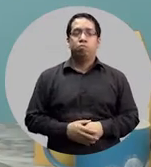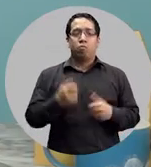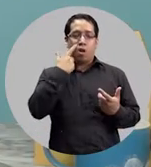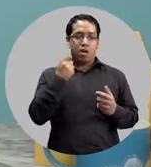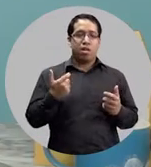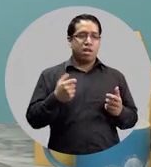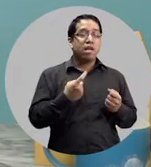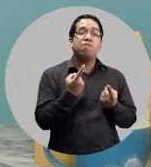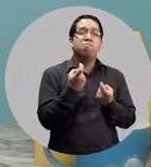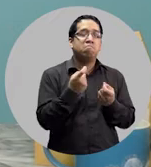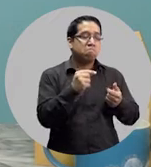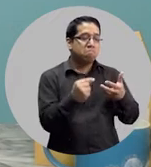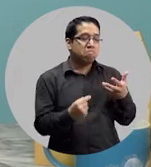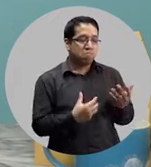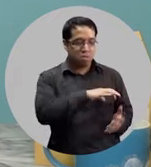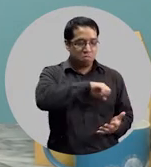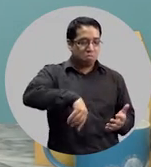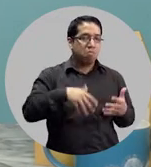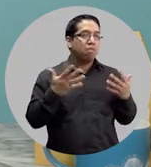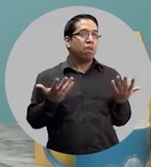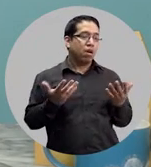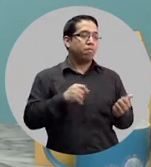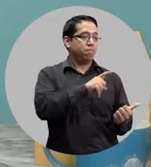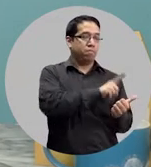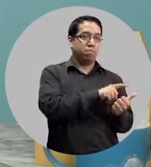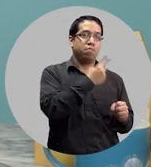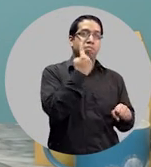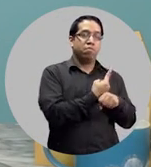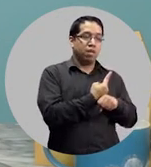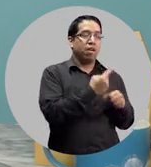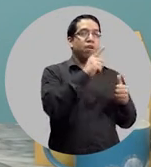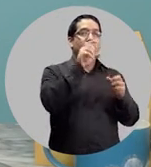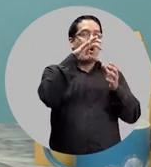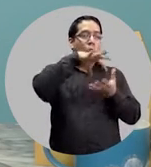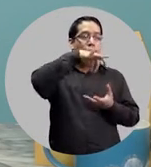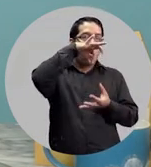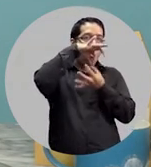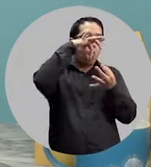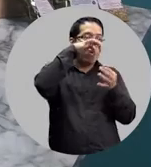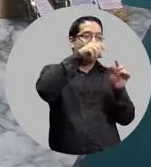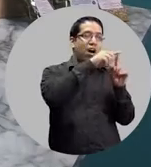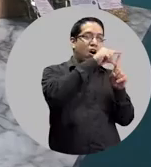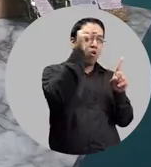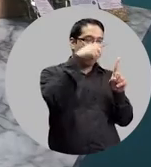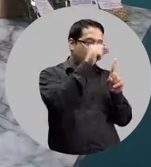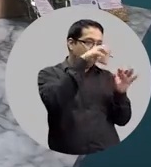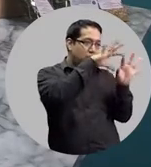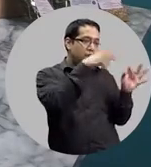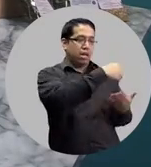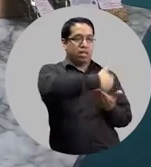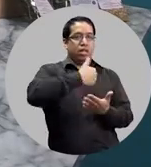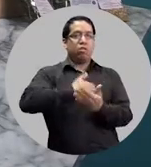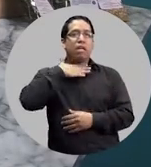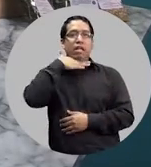Bueno, vamos a presentar los ingredientes que vamos a estar utilizando. Bueno, acá tenemos viñal, que es un potente quemador de